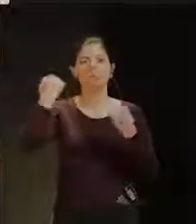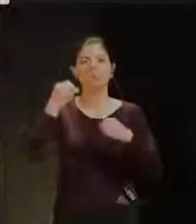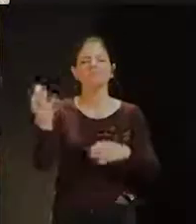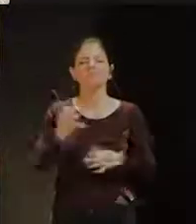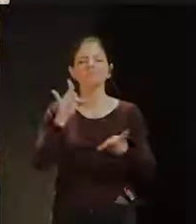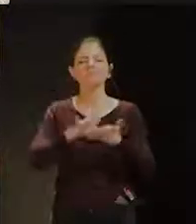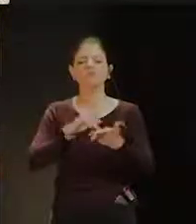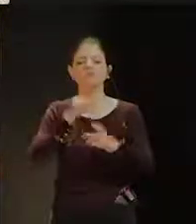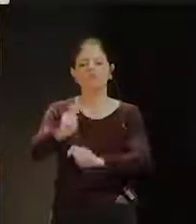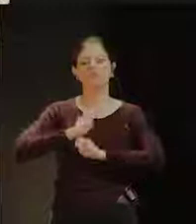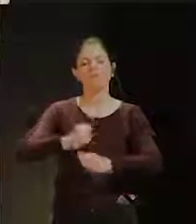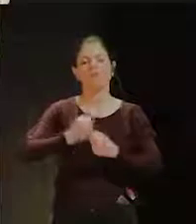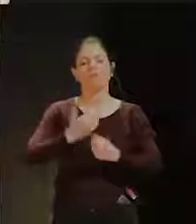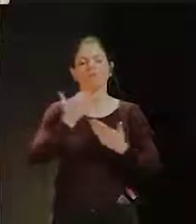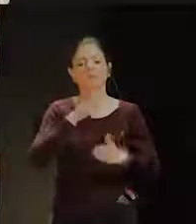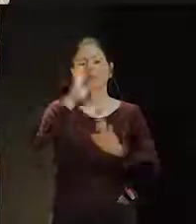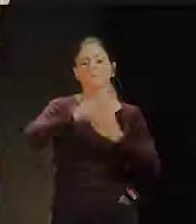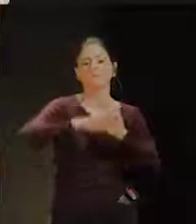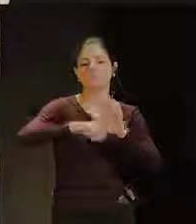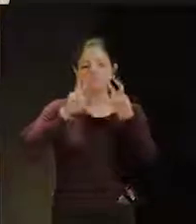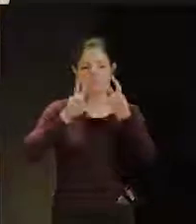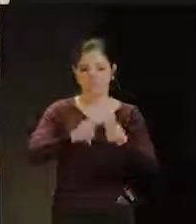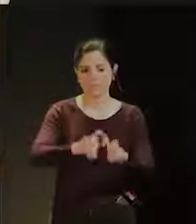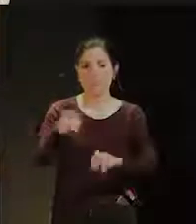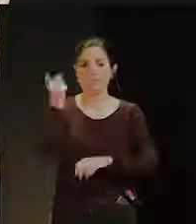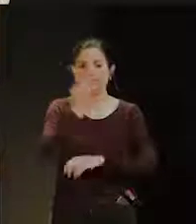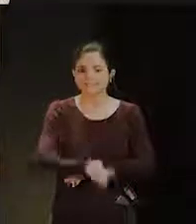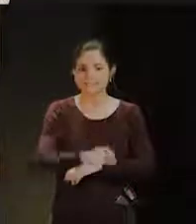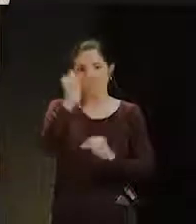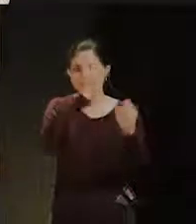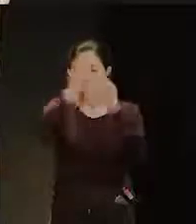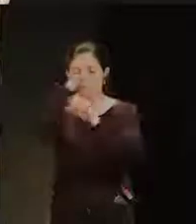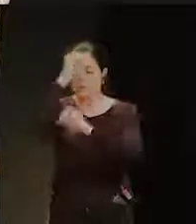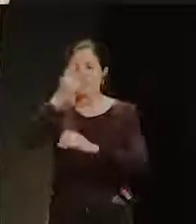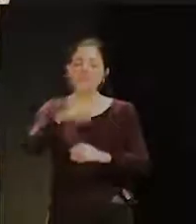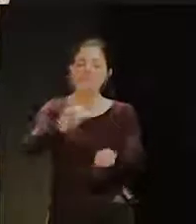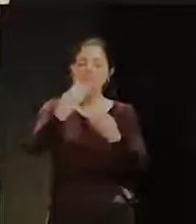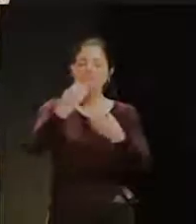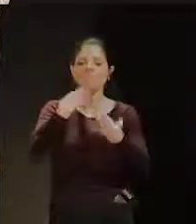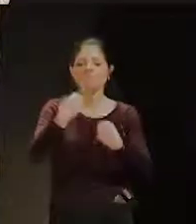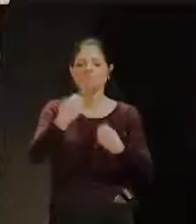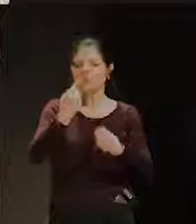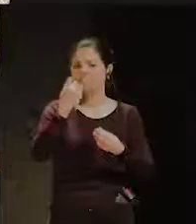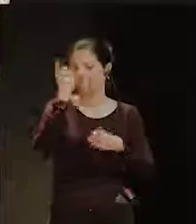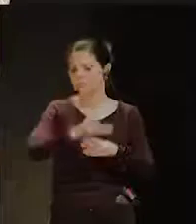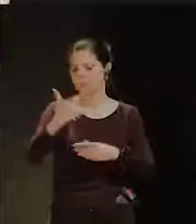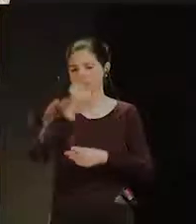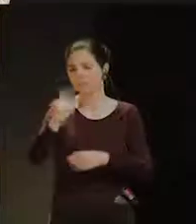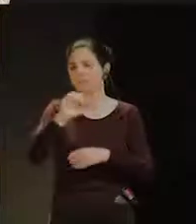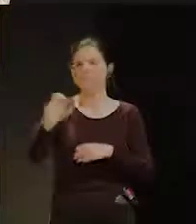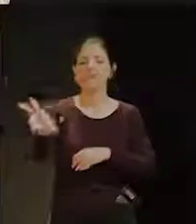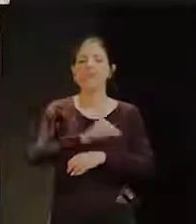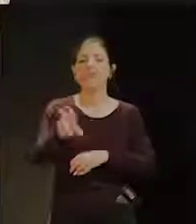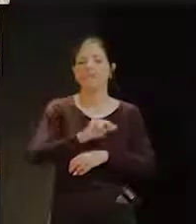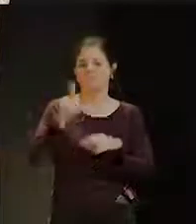se refuerza gracias a un programa de investigación y también las opiniones e información de cientos y cientos de